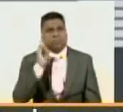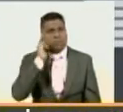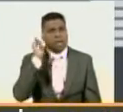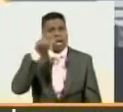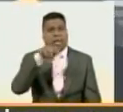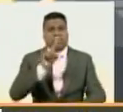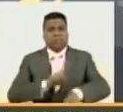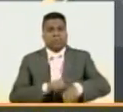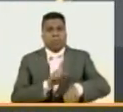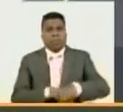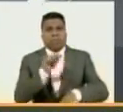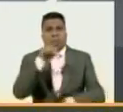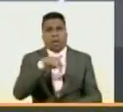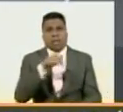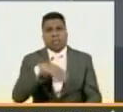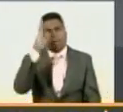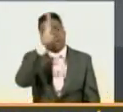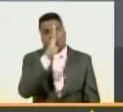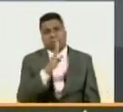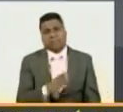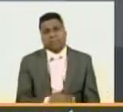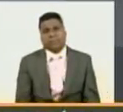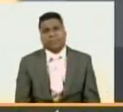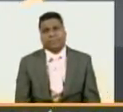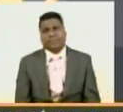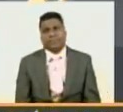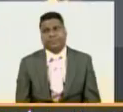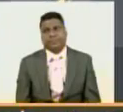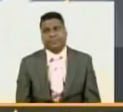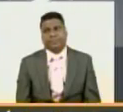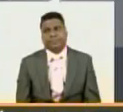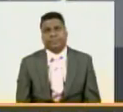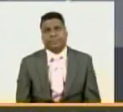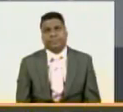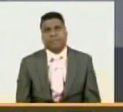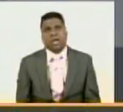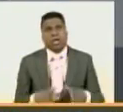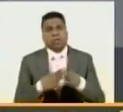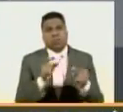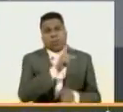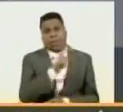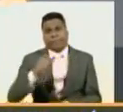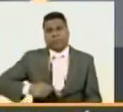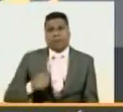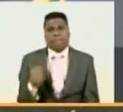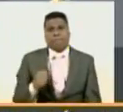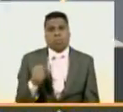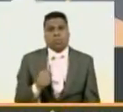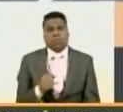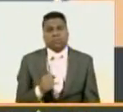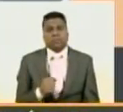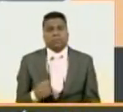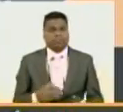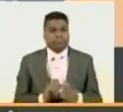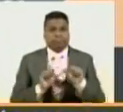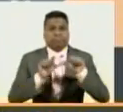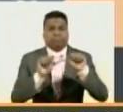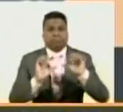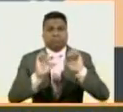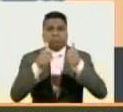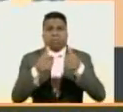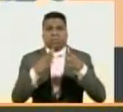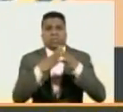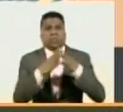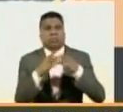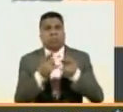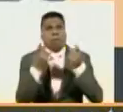en el estado, pues hay calma, los cuerpos de seguridad abocados en presencia,